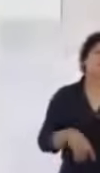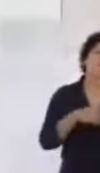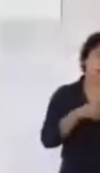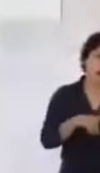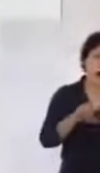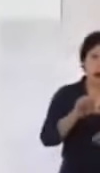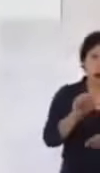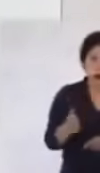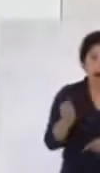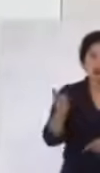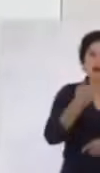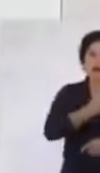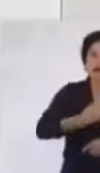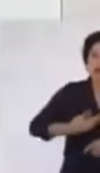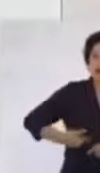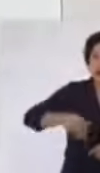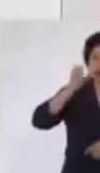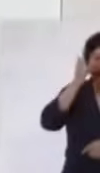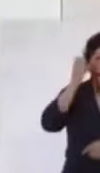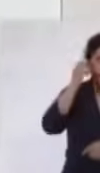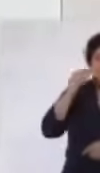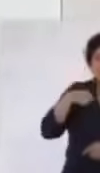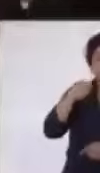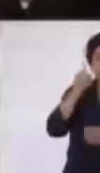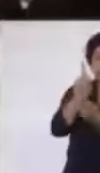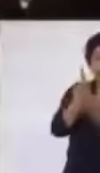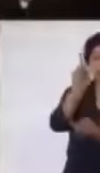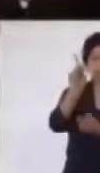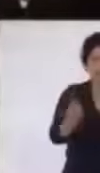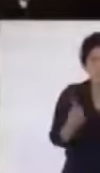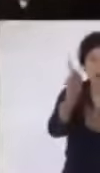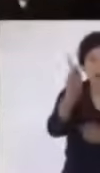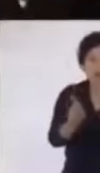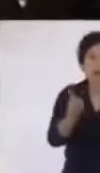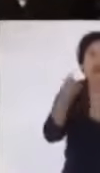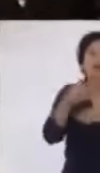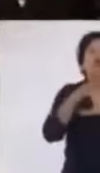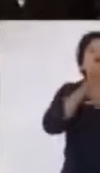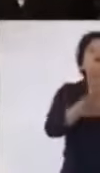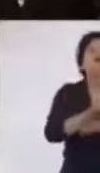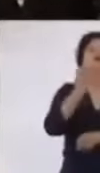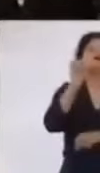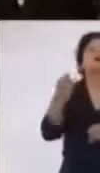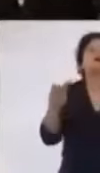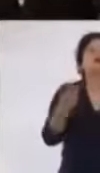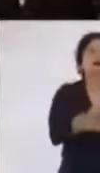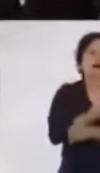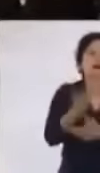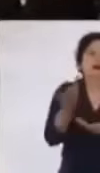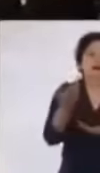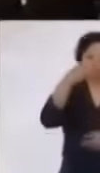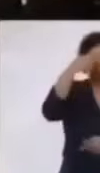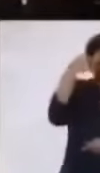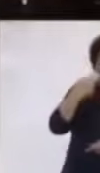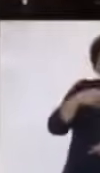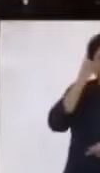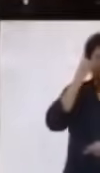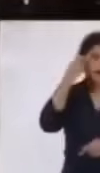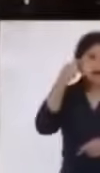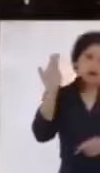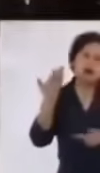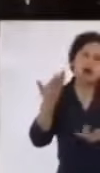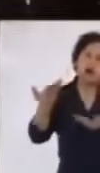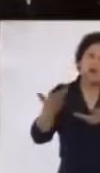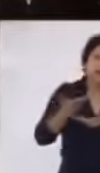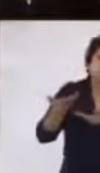China, hablamos de la relación que existe con China. Le planteé de manera directa que nosotros teníamos un